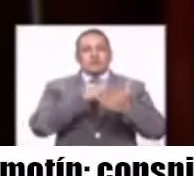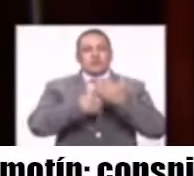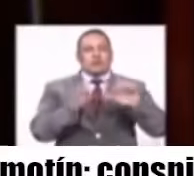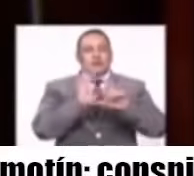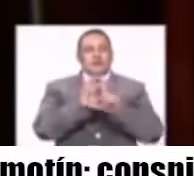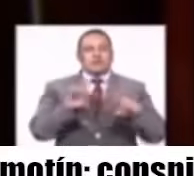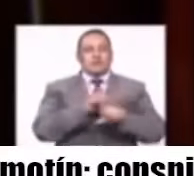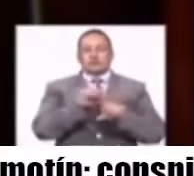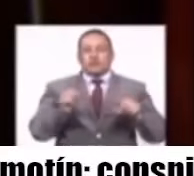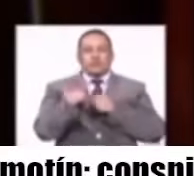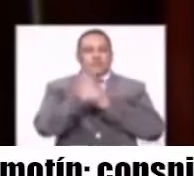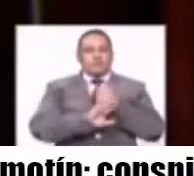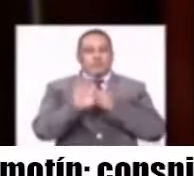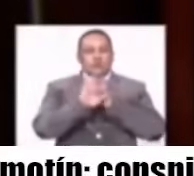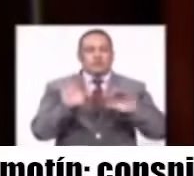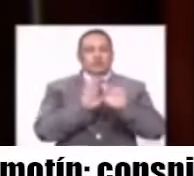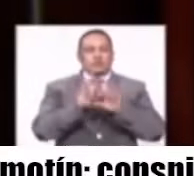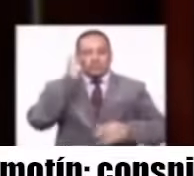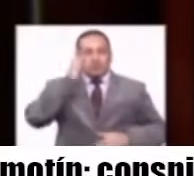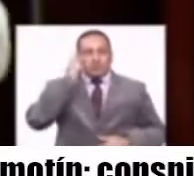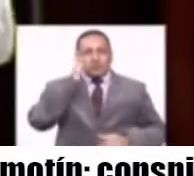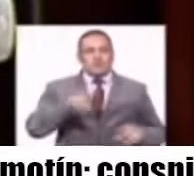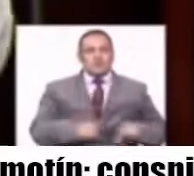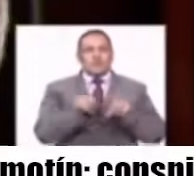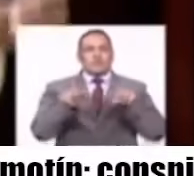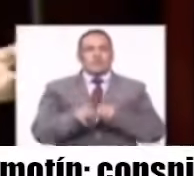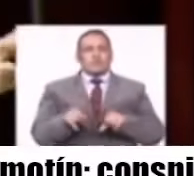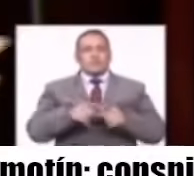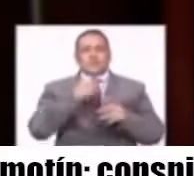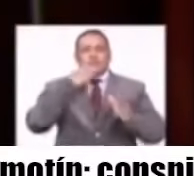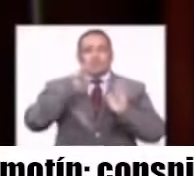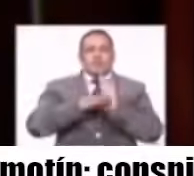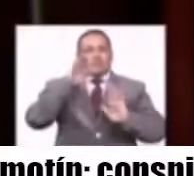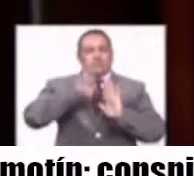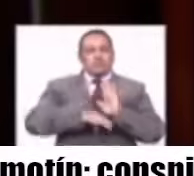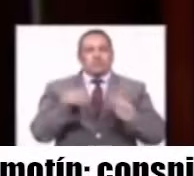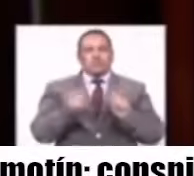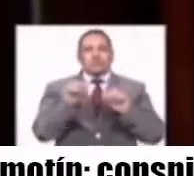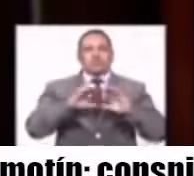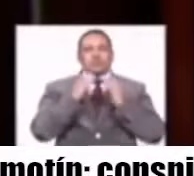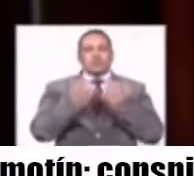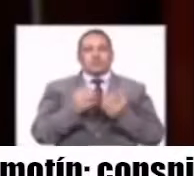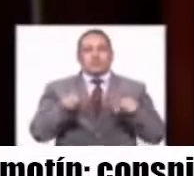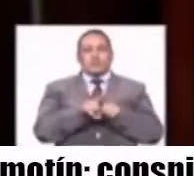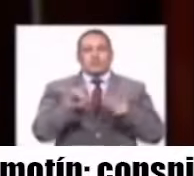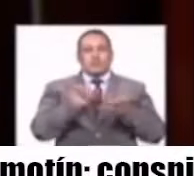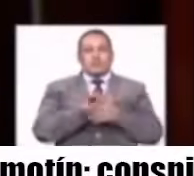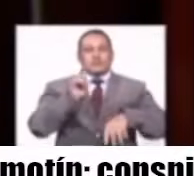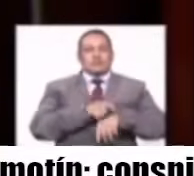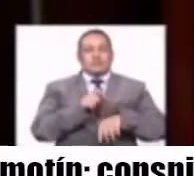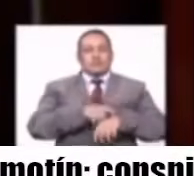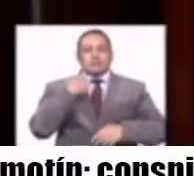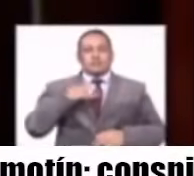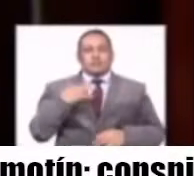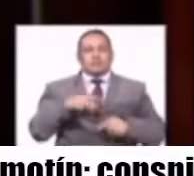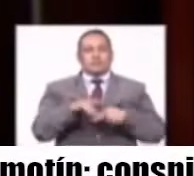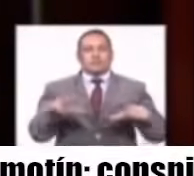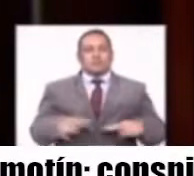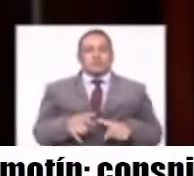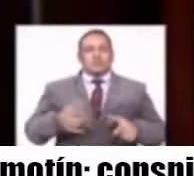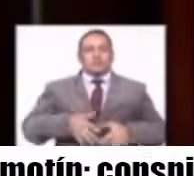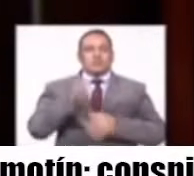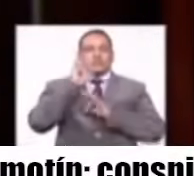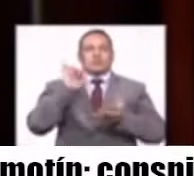leyes, no defendió la Constitución porque además denigró la Constitución en todo momento y en cada mitin